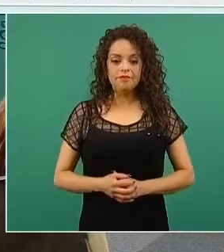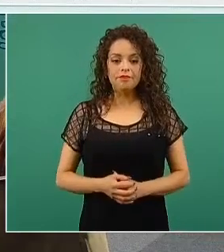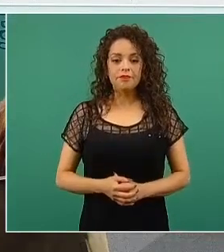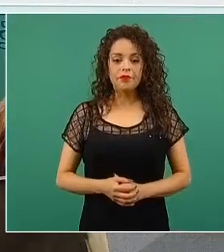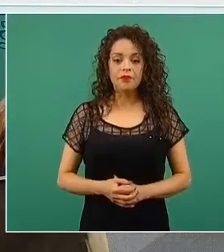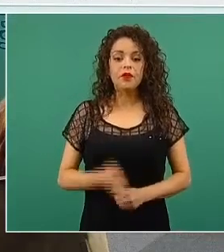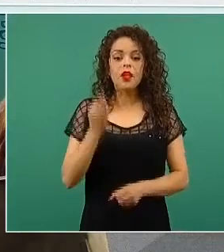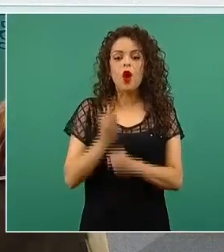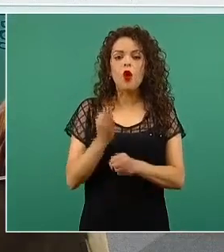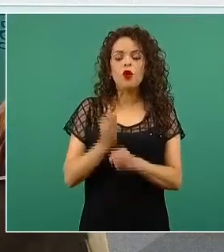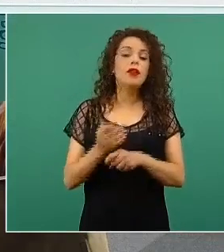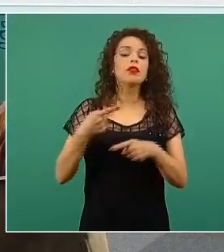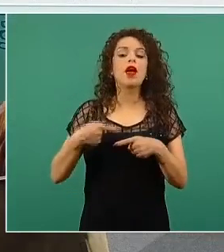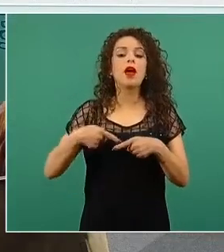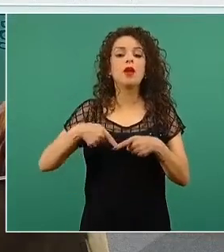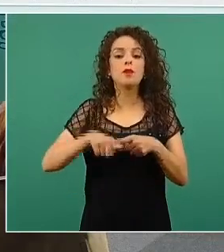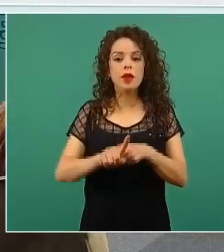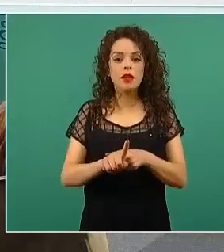a empezar